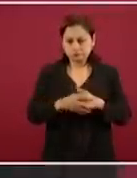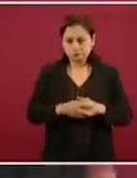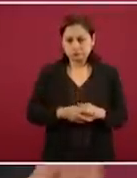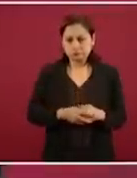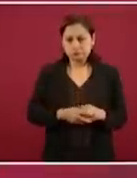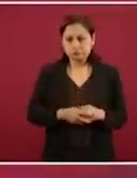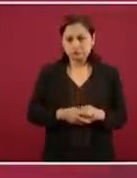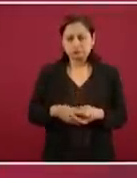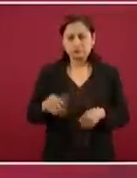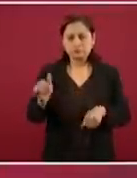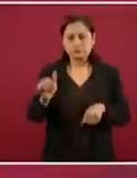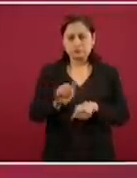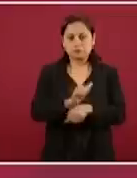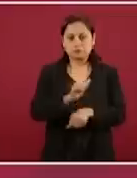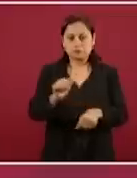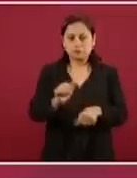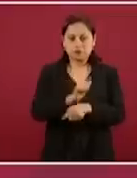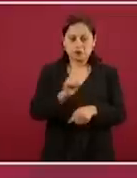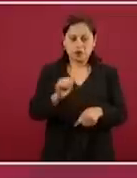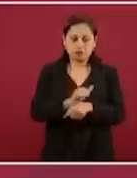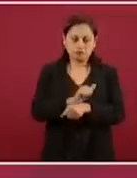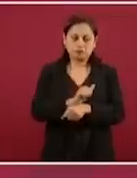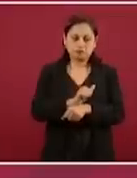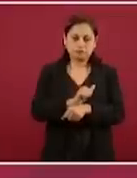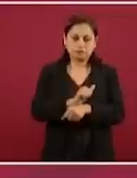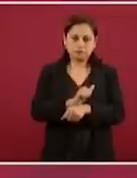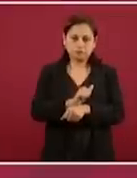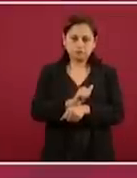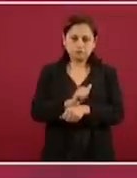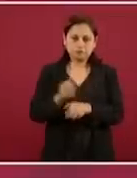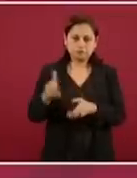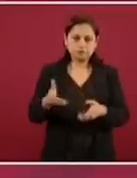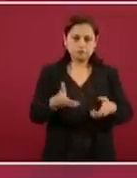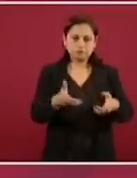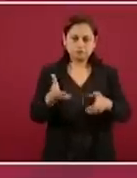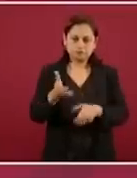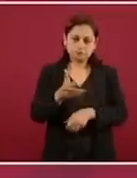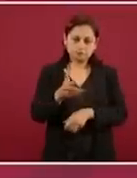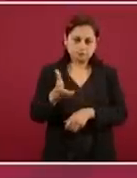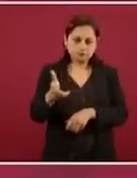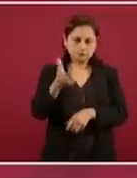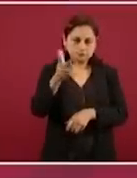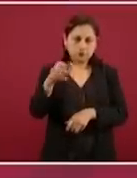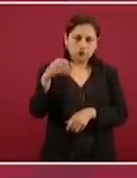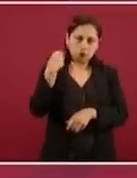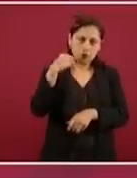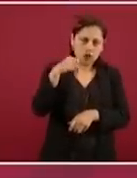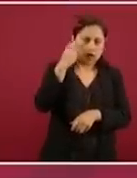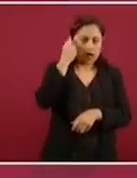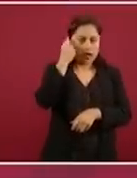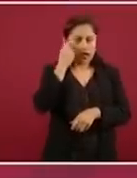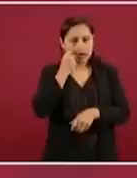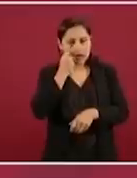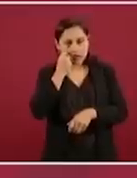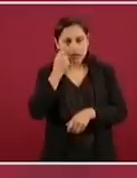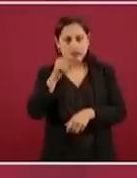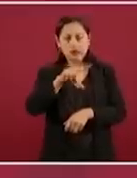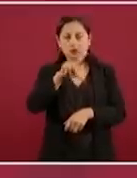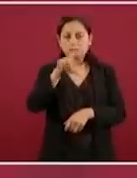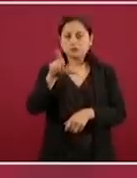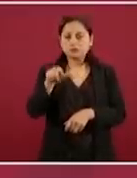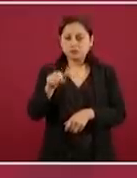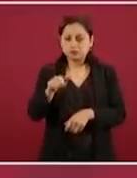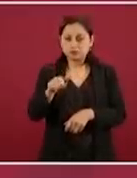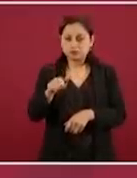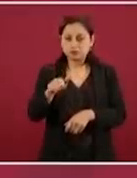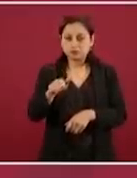un carro en Oaxaca, en Guerrero. Después, cuando ya estaba a cargo de